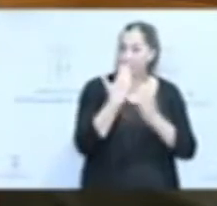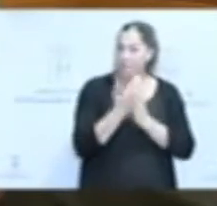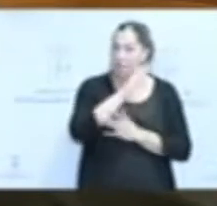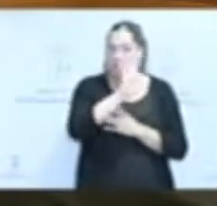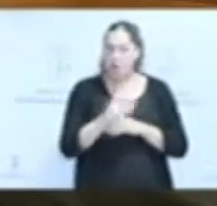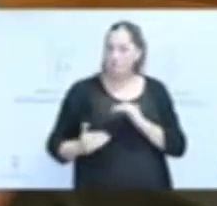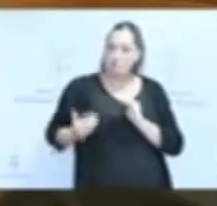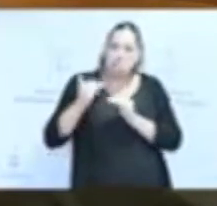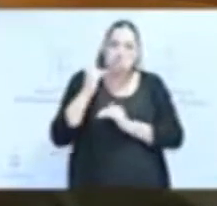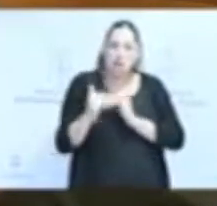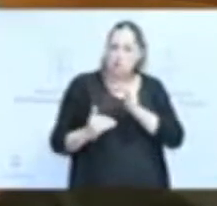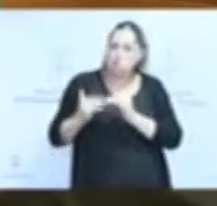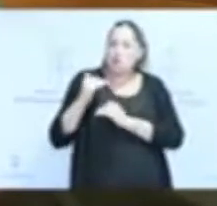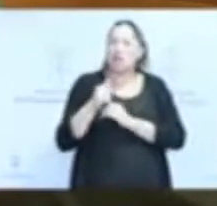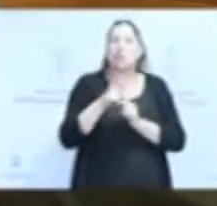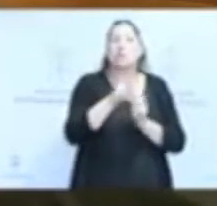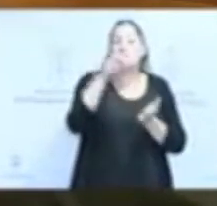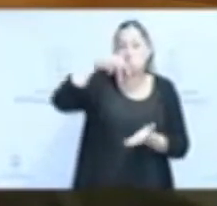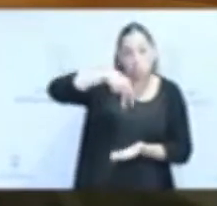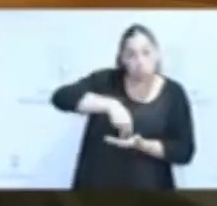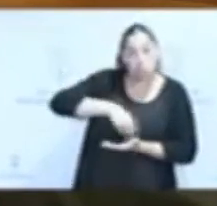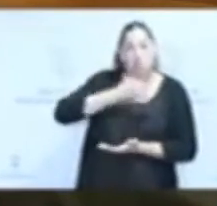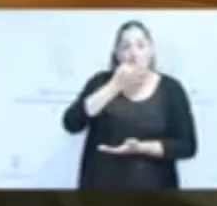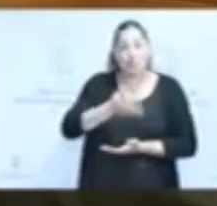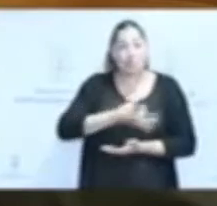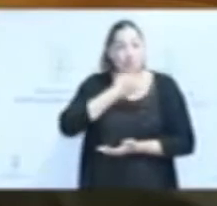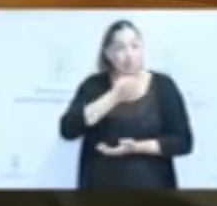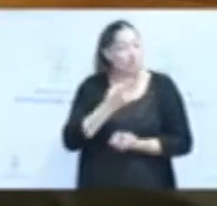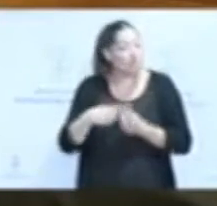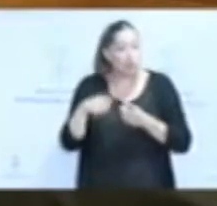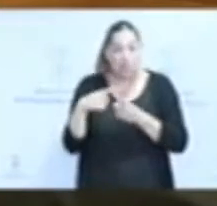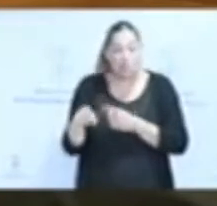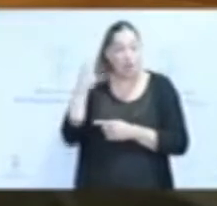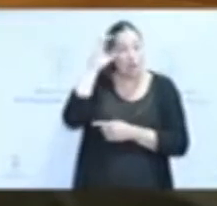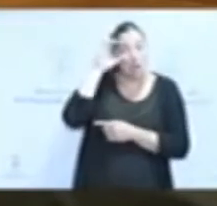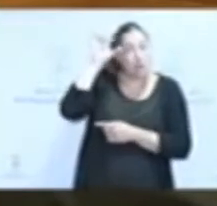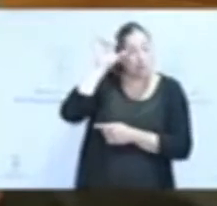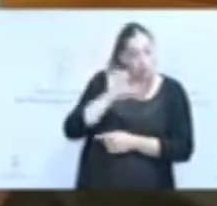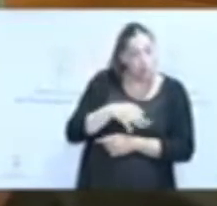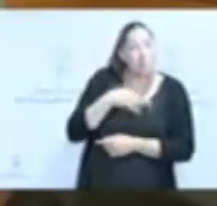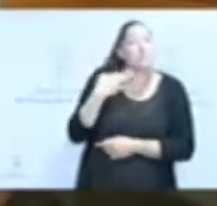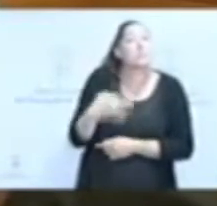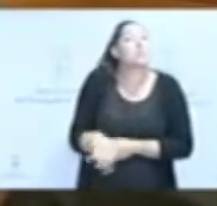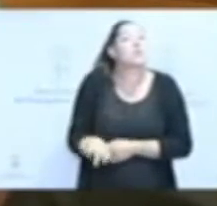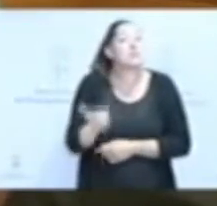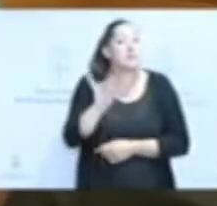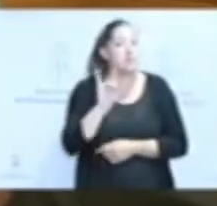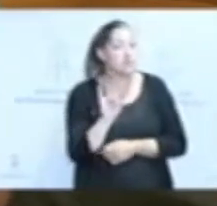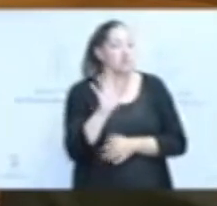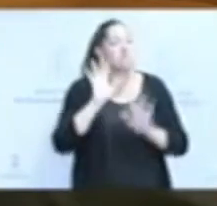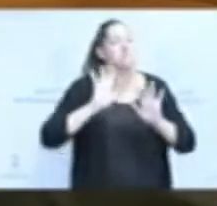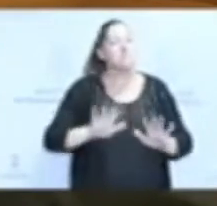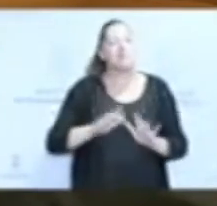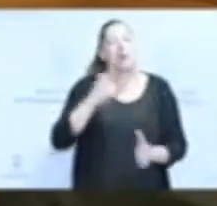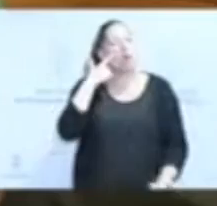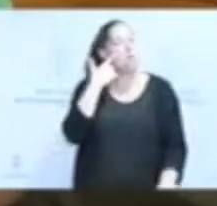contarnos muchas cosas y todas las podremos escuchar, ¿no? Pero una imagen vale